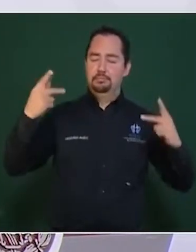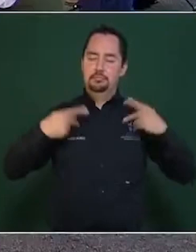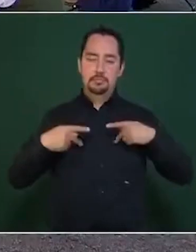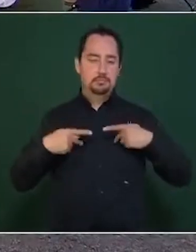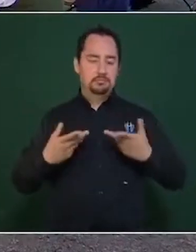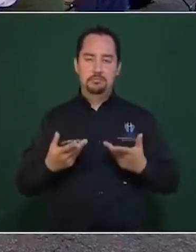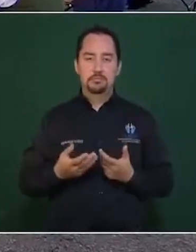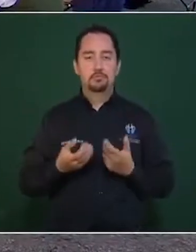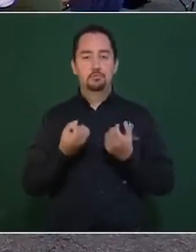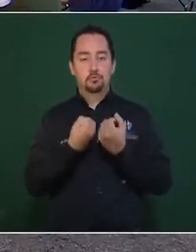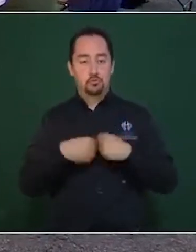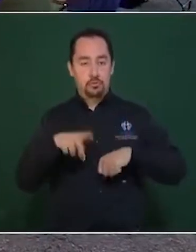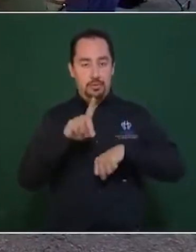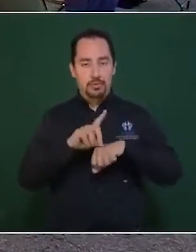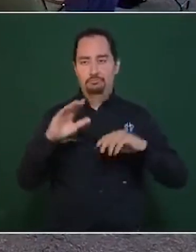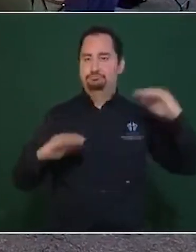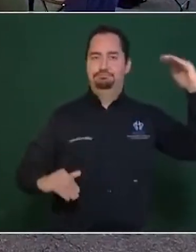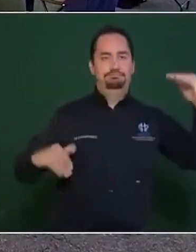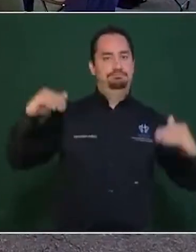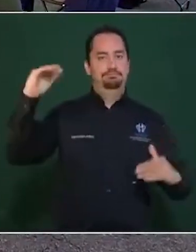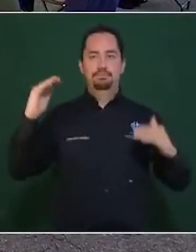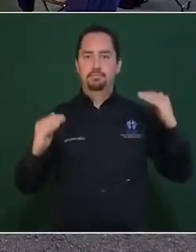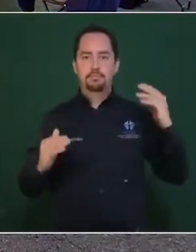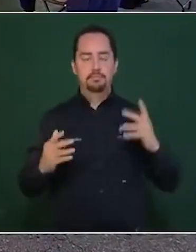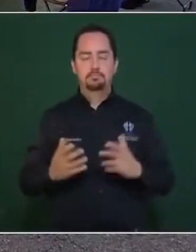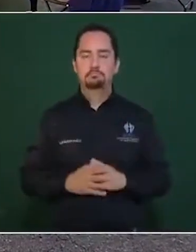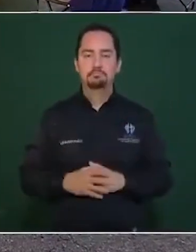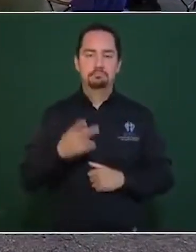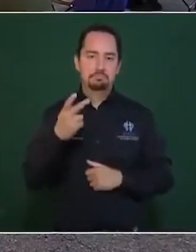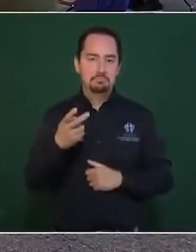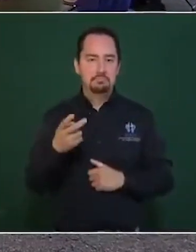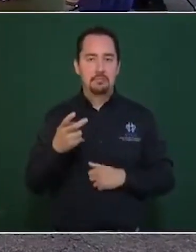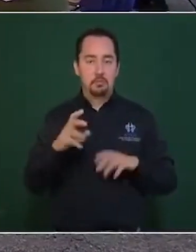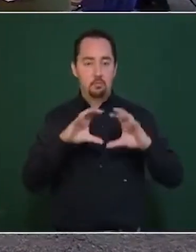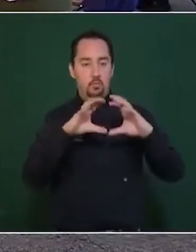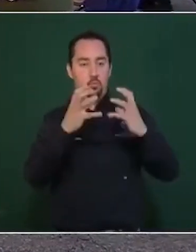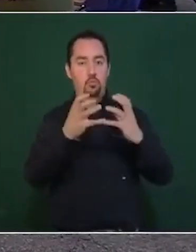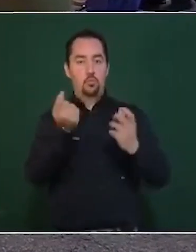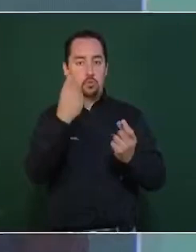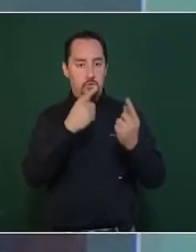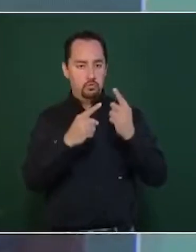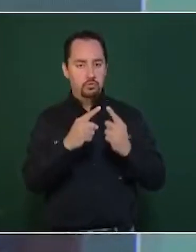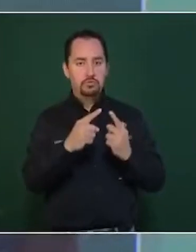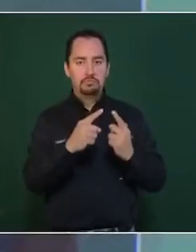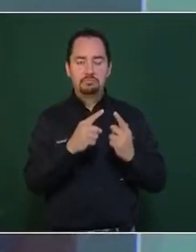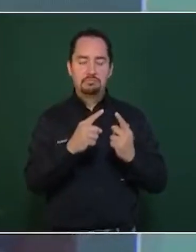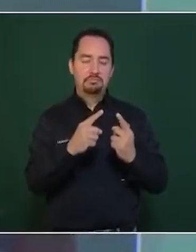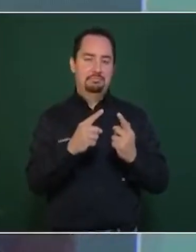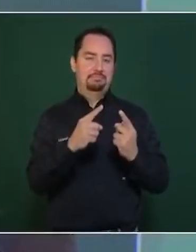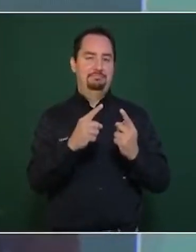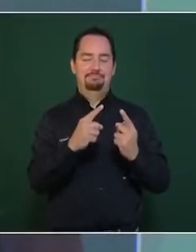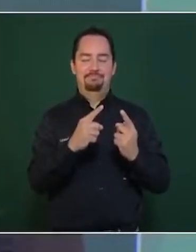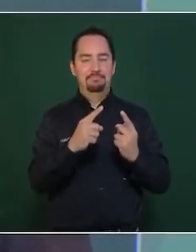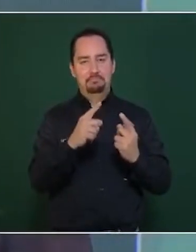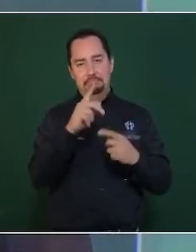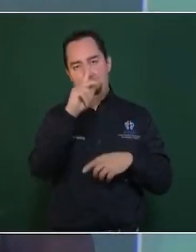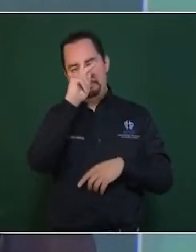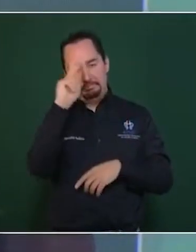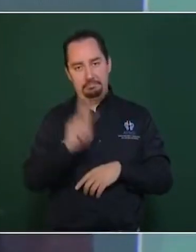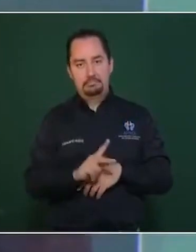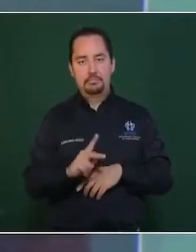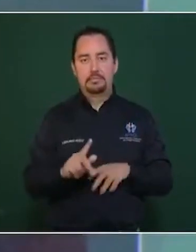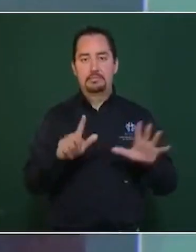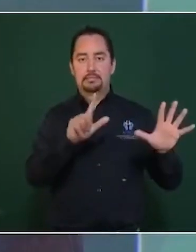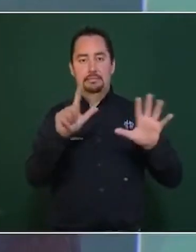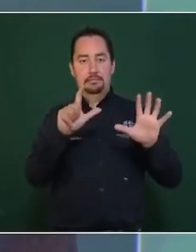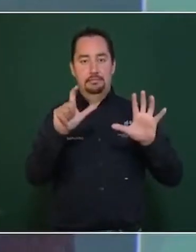y hay regiones del mundo completamente en el abandono. Hay 750